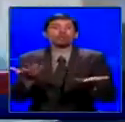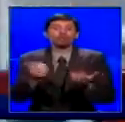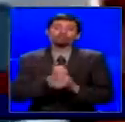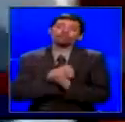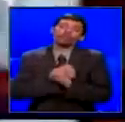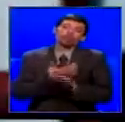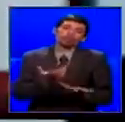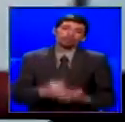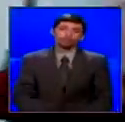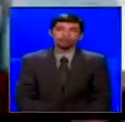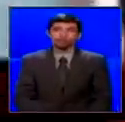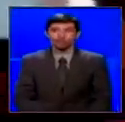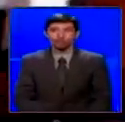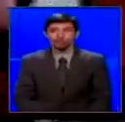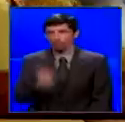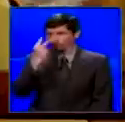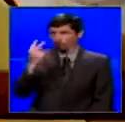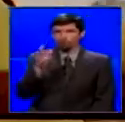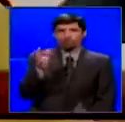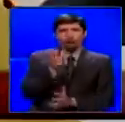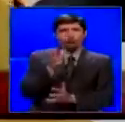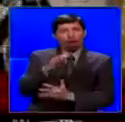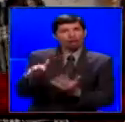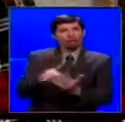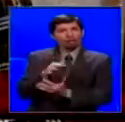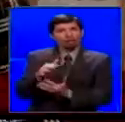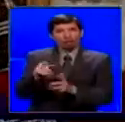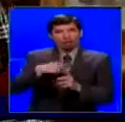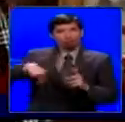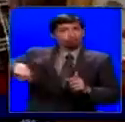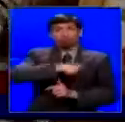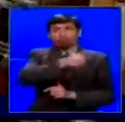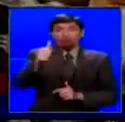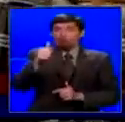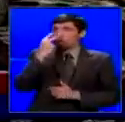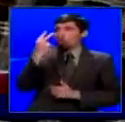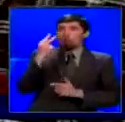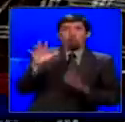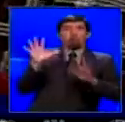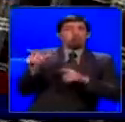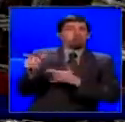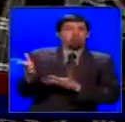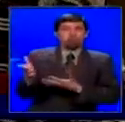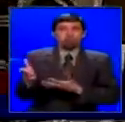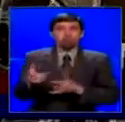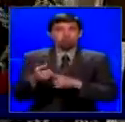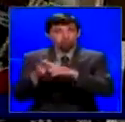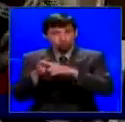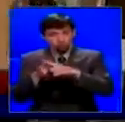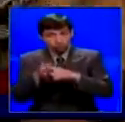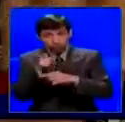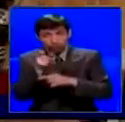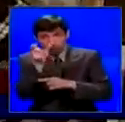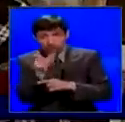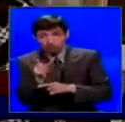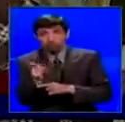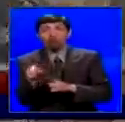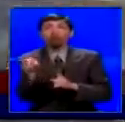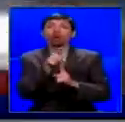La violencia impactó a todos. Fue violenta. Obviamente se llevaron a las dos personas que habían hecho el show con la cuchilla. Y la otra niña se